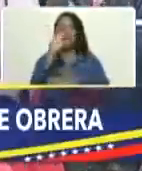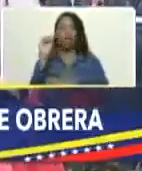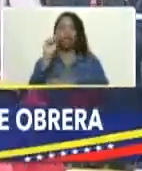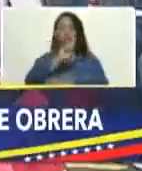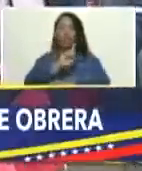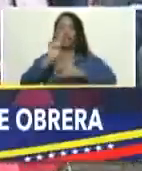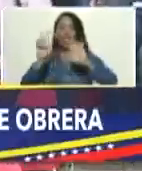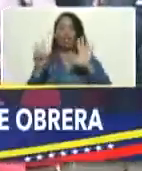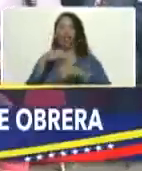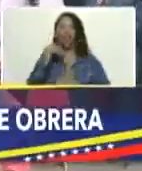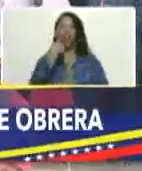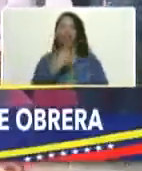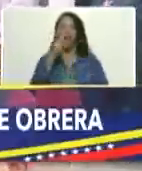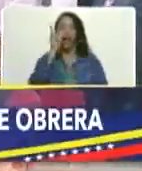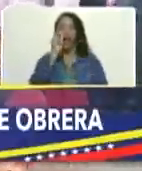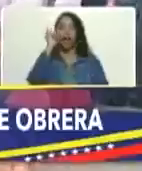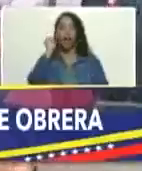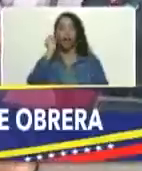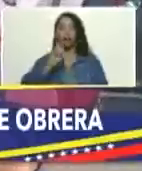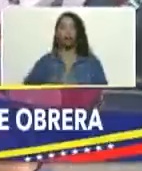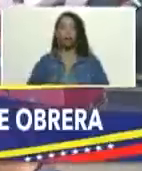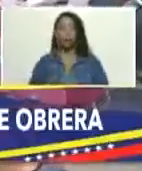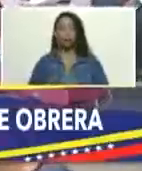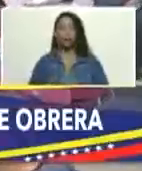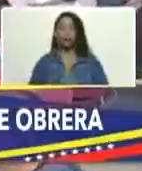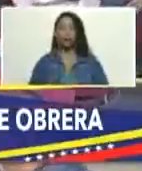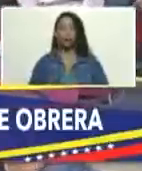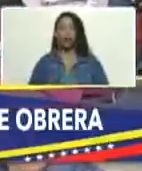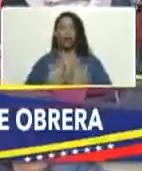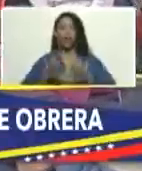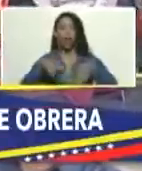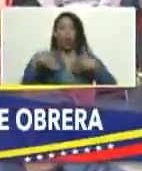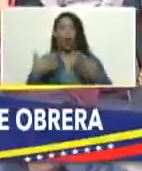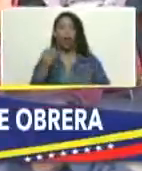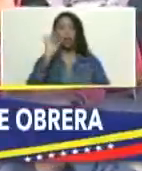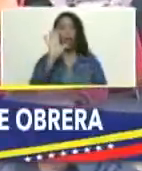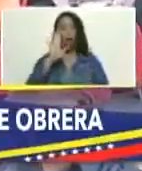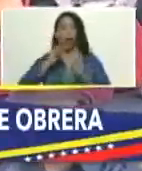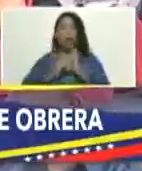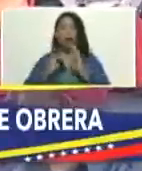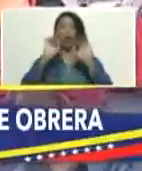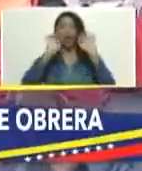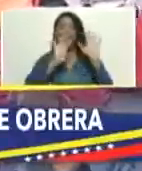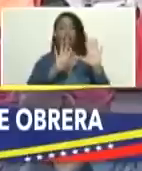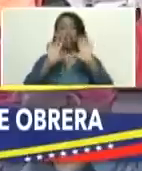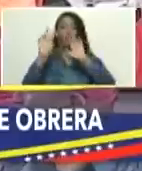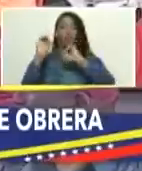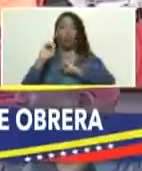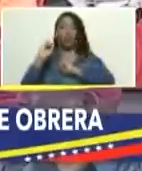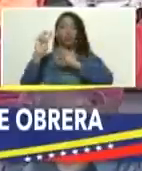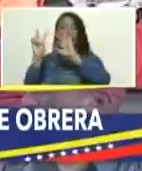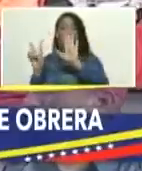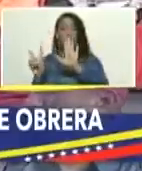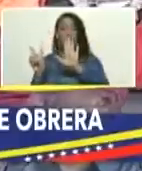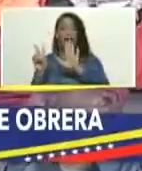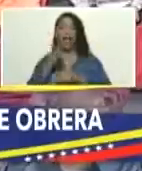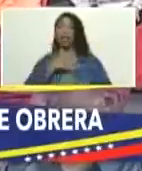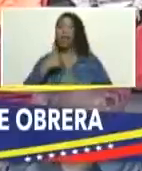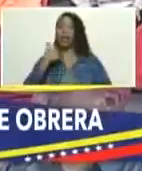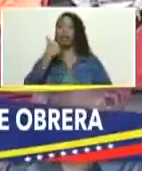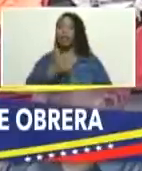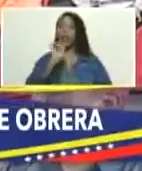10.517 voceros y voceras, de los cuales 5.907, quiere decir